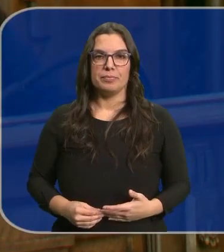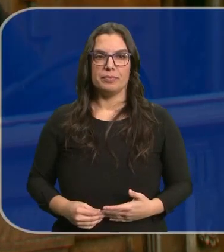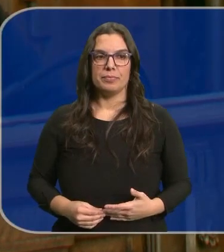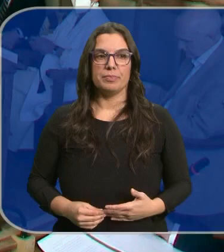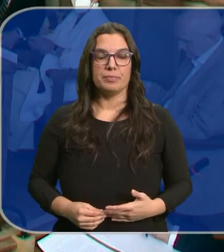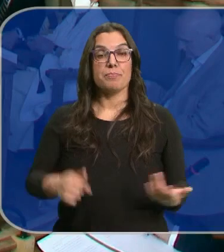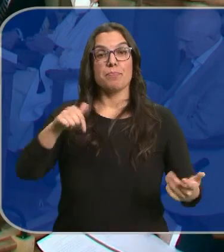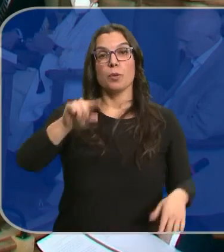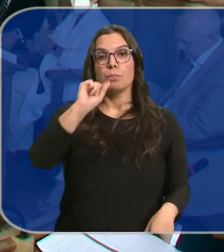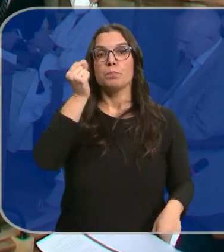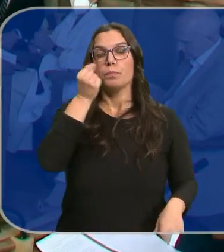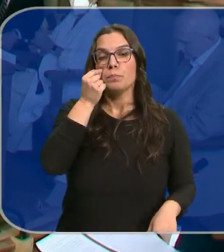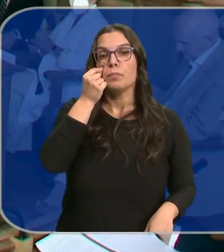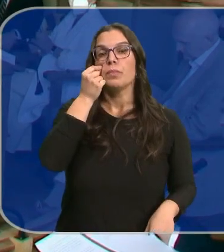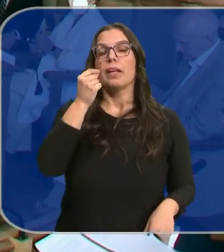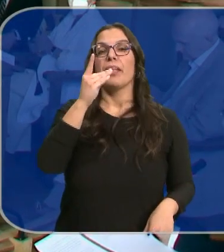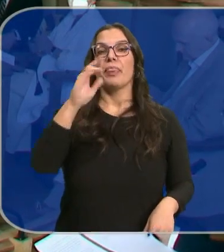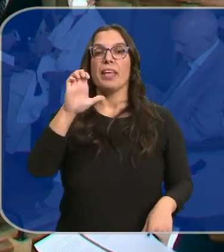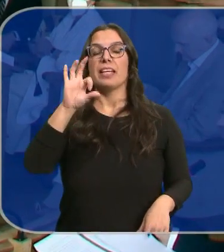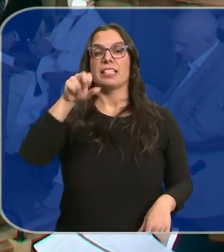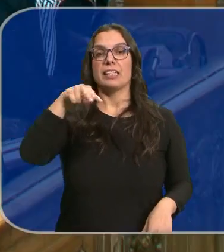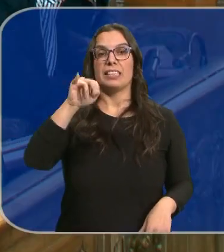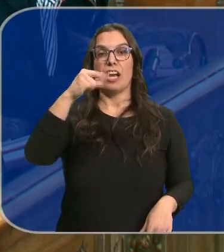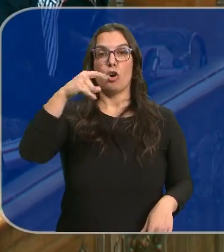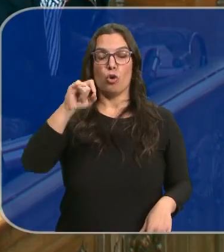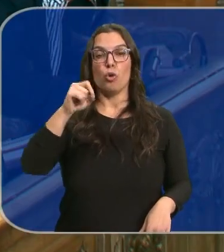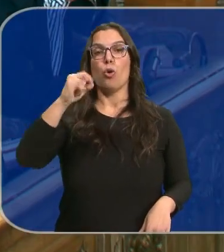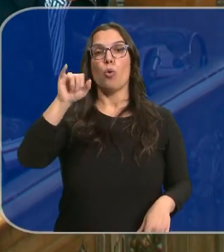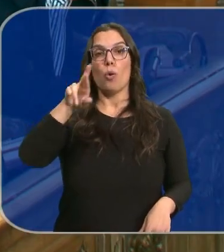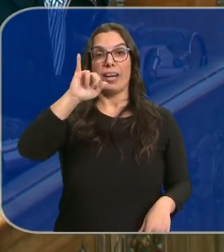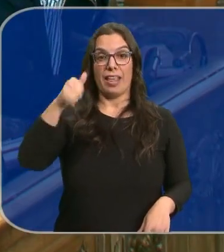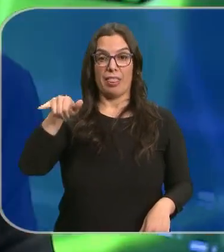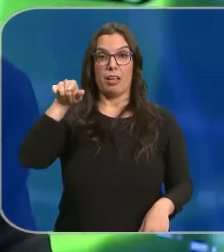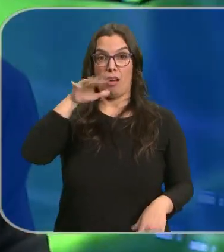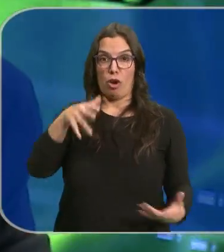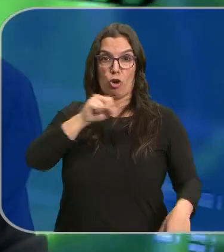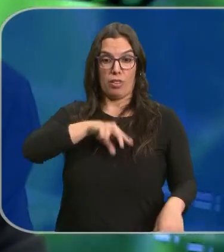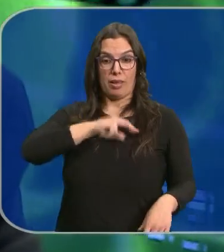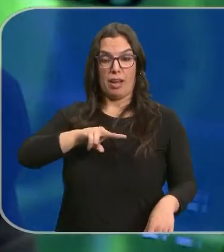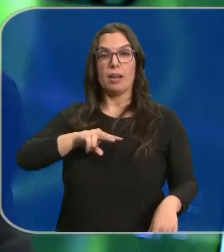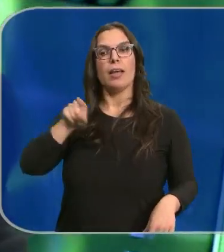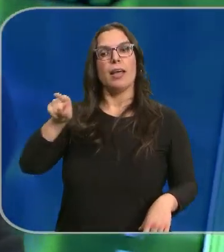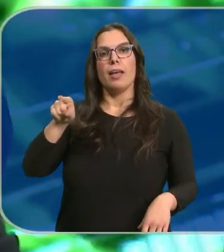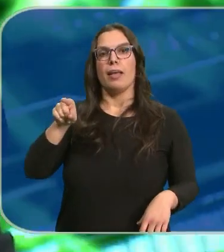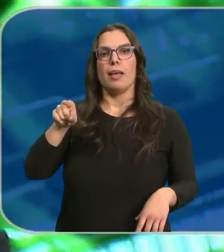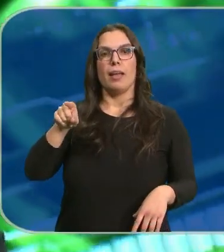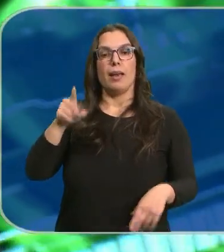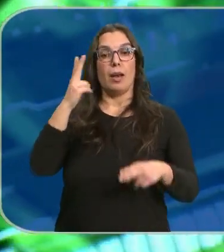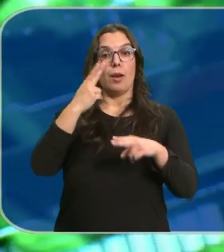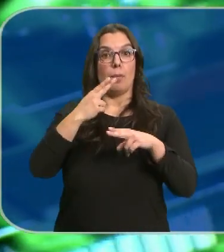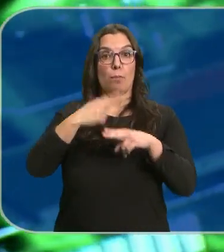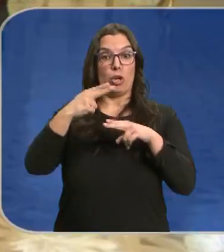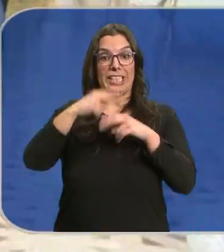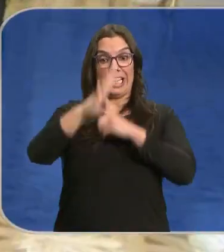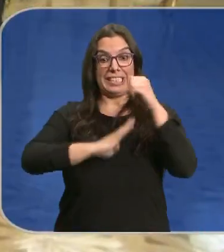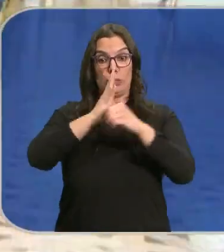Y hoy hemos sabido que José Antonio de Santiago Juárez, actual concejal del Partido Popular en el Ayuntamiento de Valladolid, dejará la política activa cuando acabe